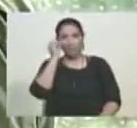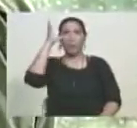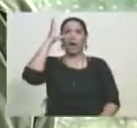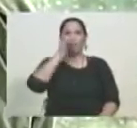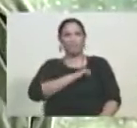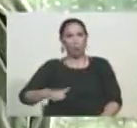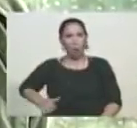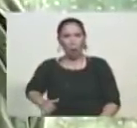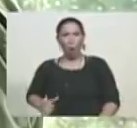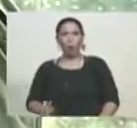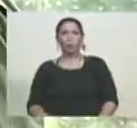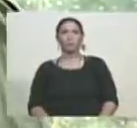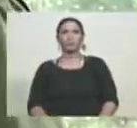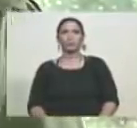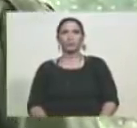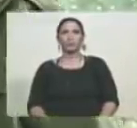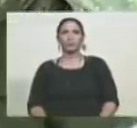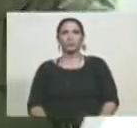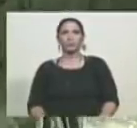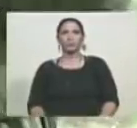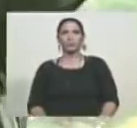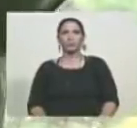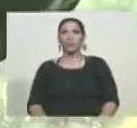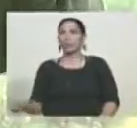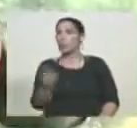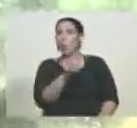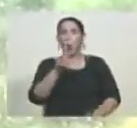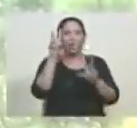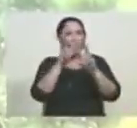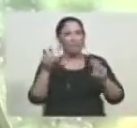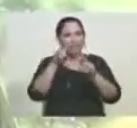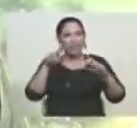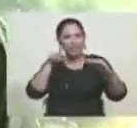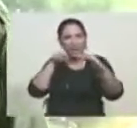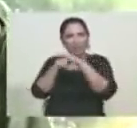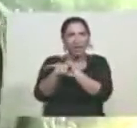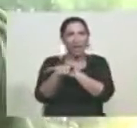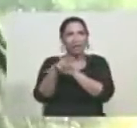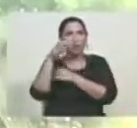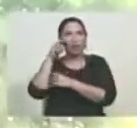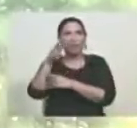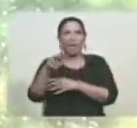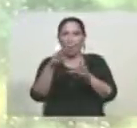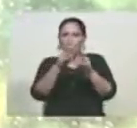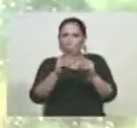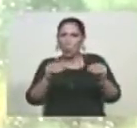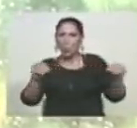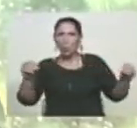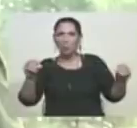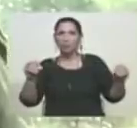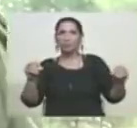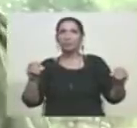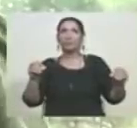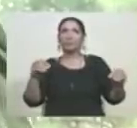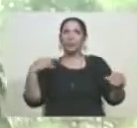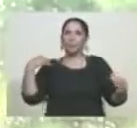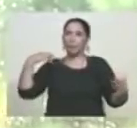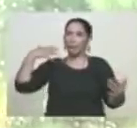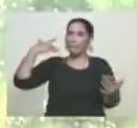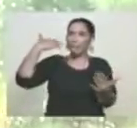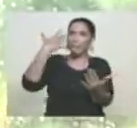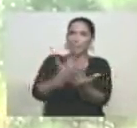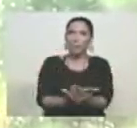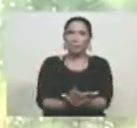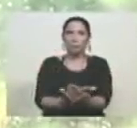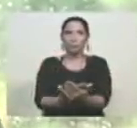un sinvergüenza, vende tierra, no se revisan hacia adentro y ven el latifundio de Estado que se ha fomentado durante todos estos